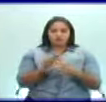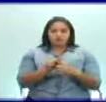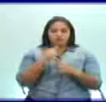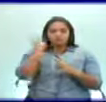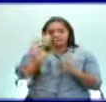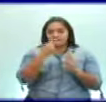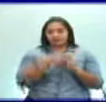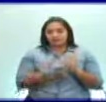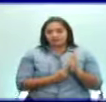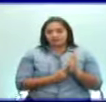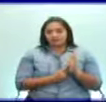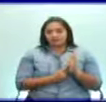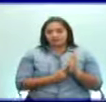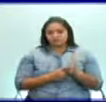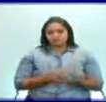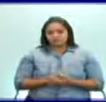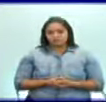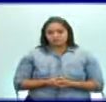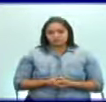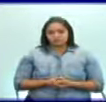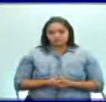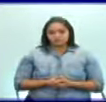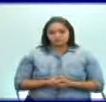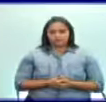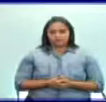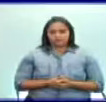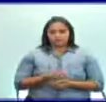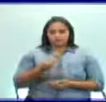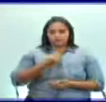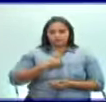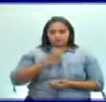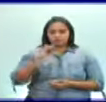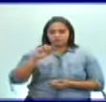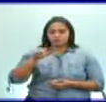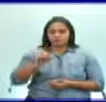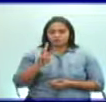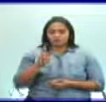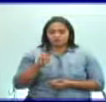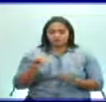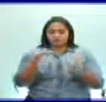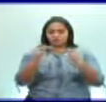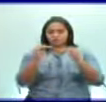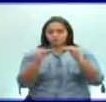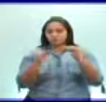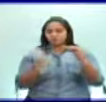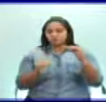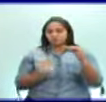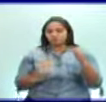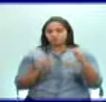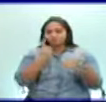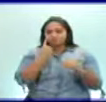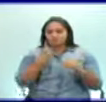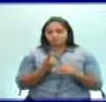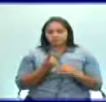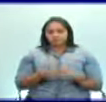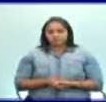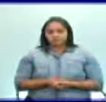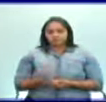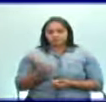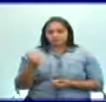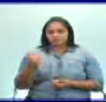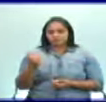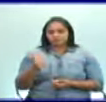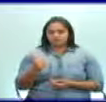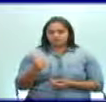característica de la mantisa, obtenemos que es 0,3, ¿verdad? Y sustituyendo, sería entonces, sería 1,5